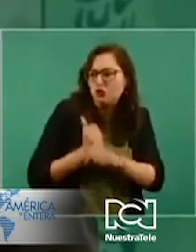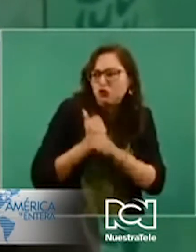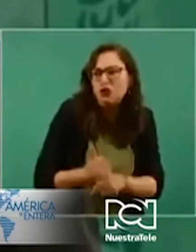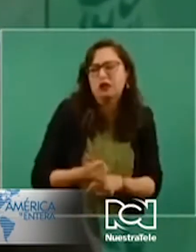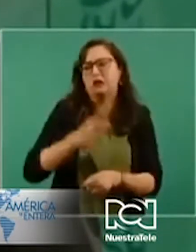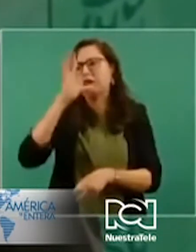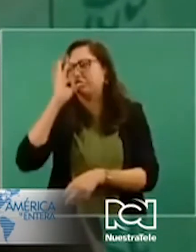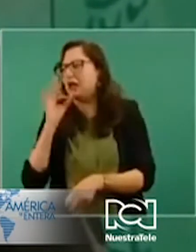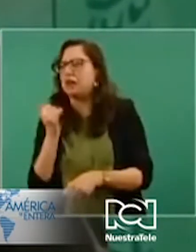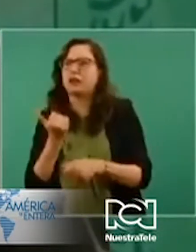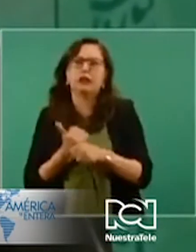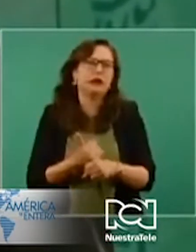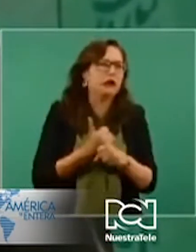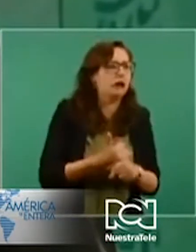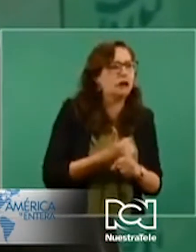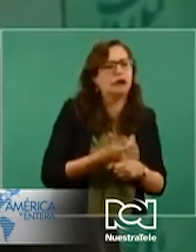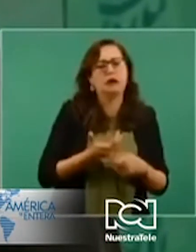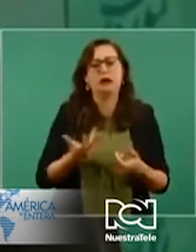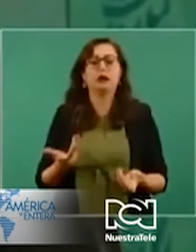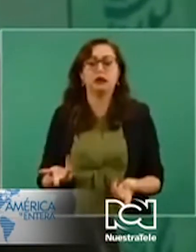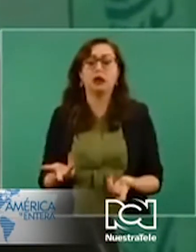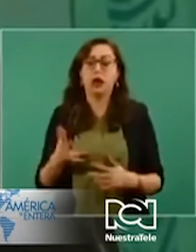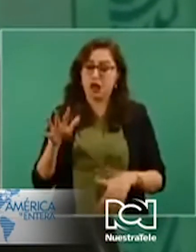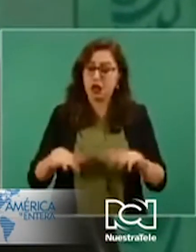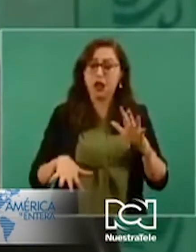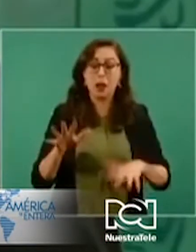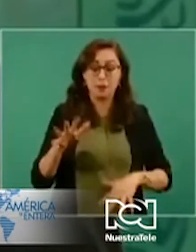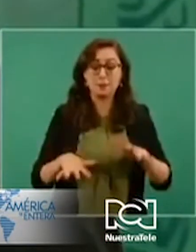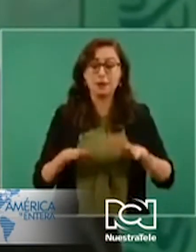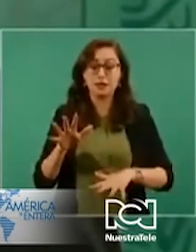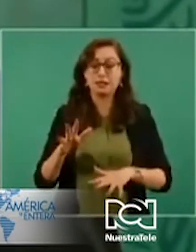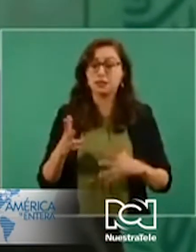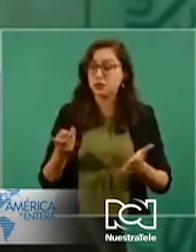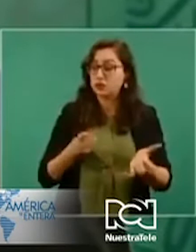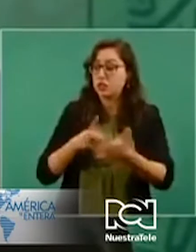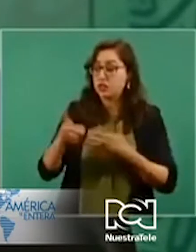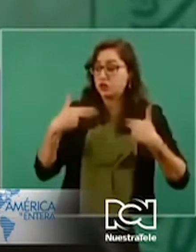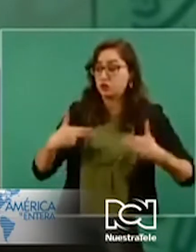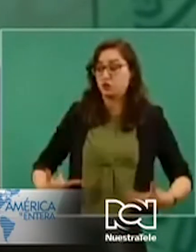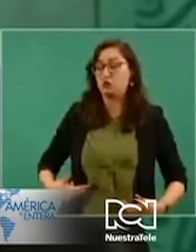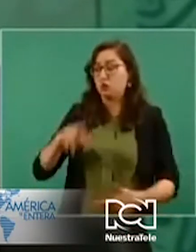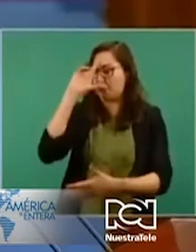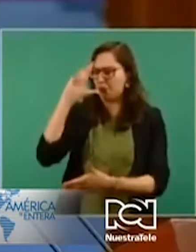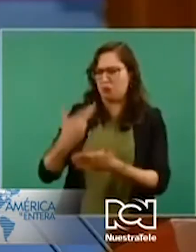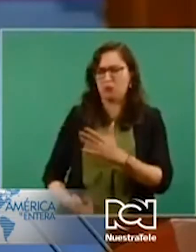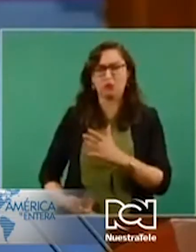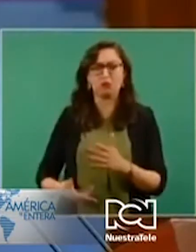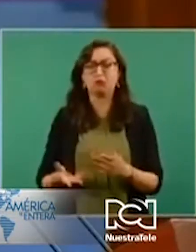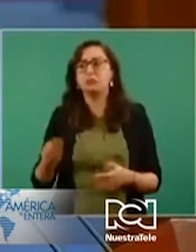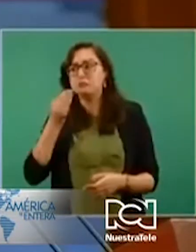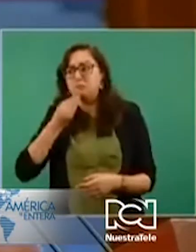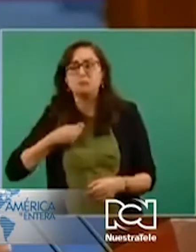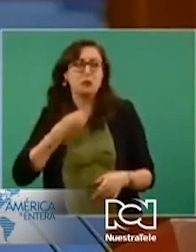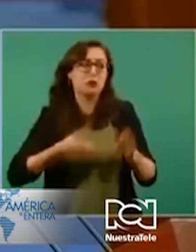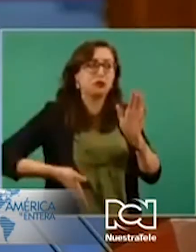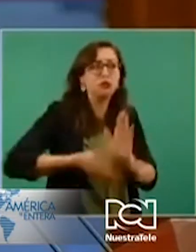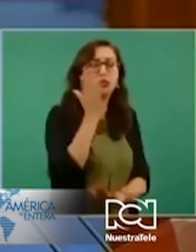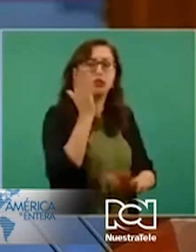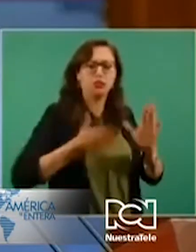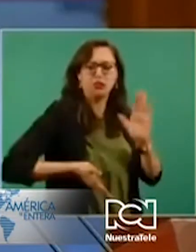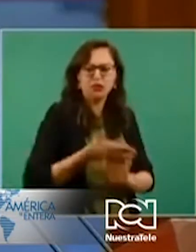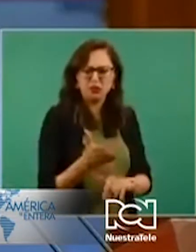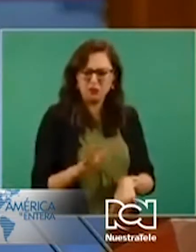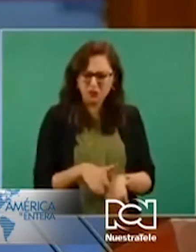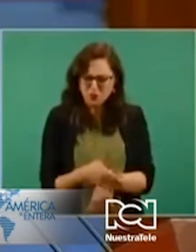padeciendo, hasta de violación de sus derechos humanos? Entonces, de ahí